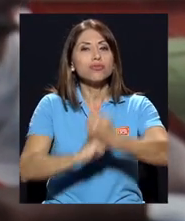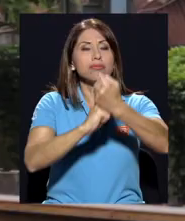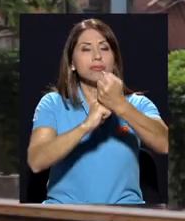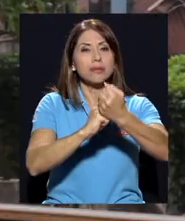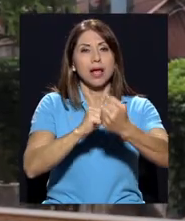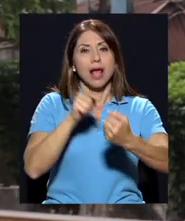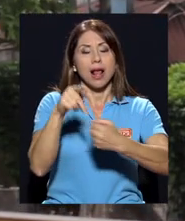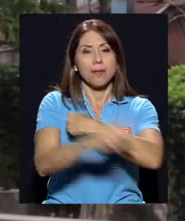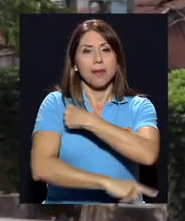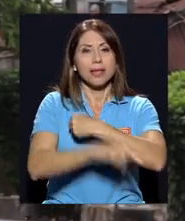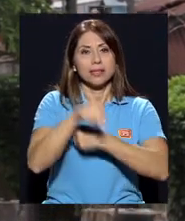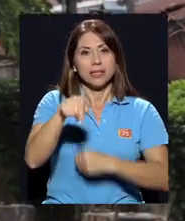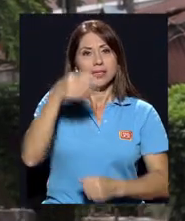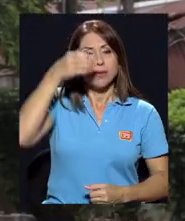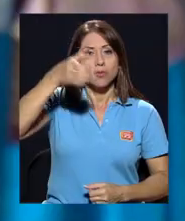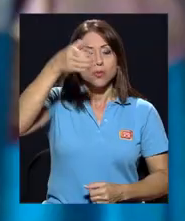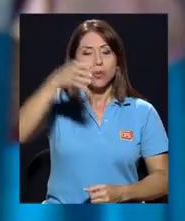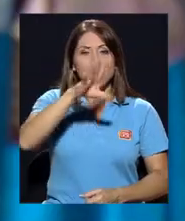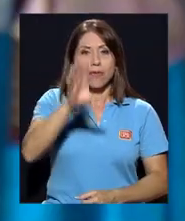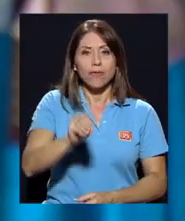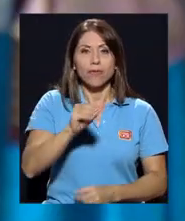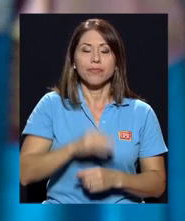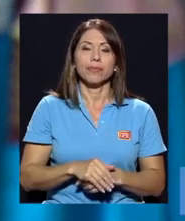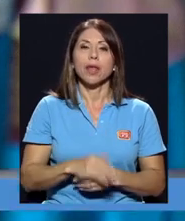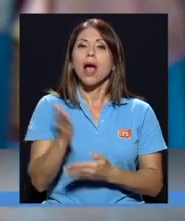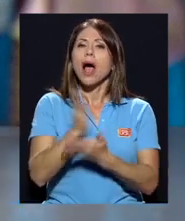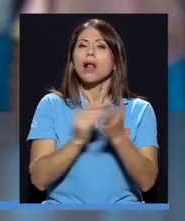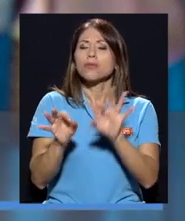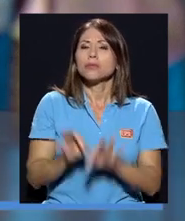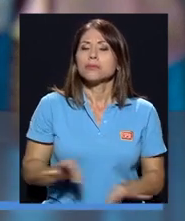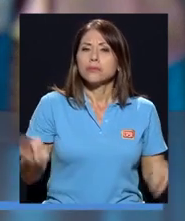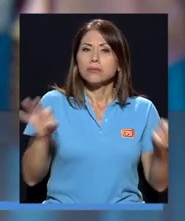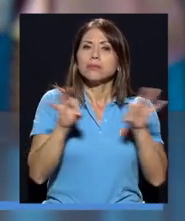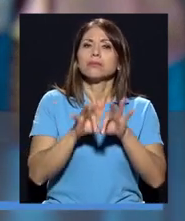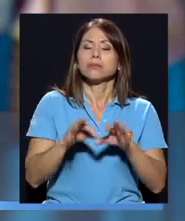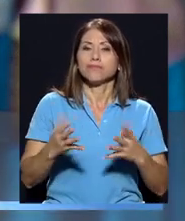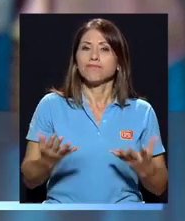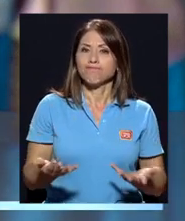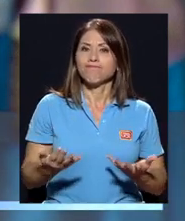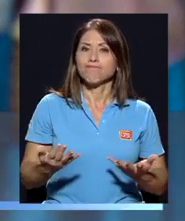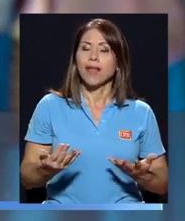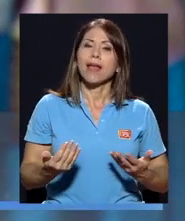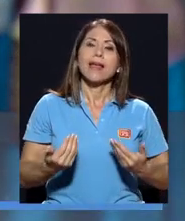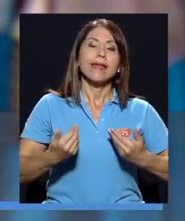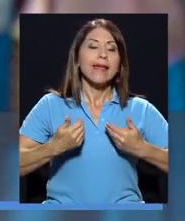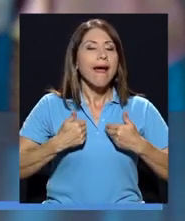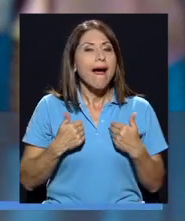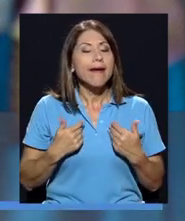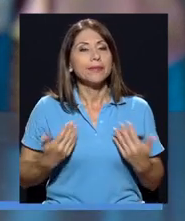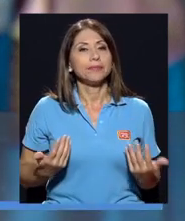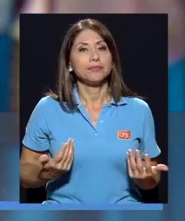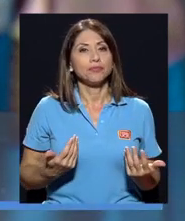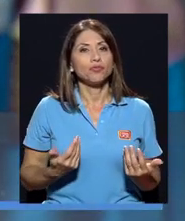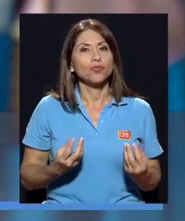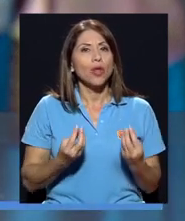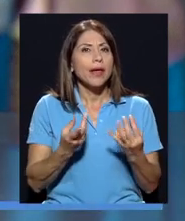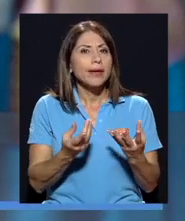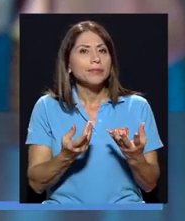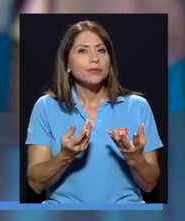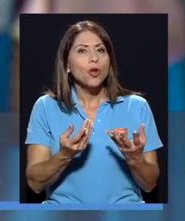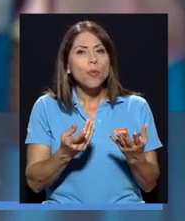importante es los vacíos que realmente existen en esos en